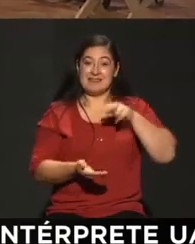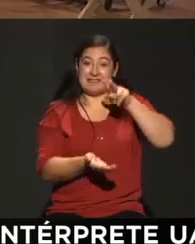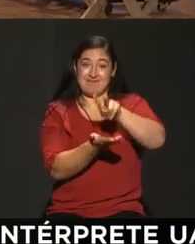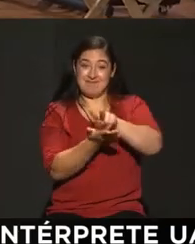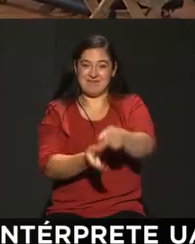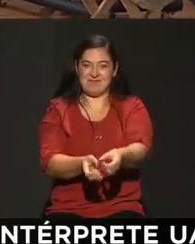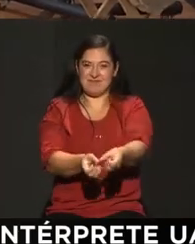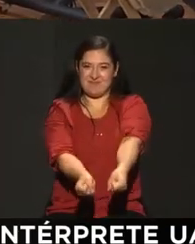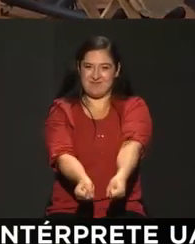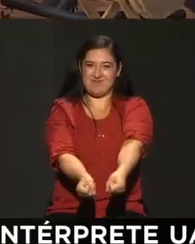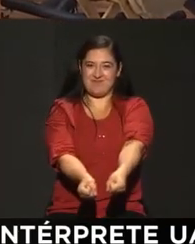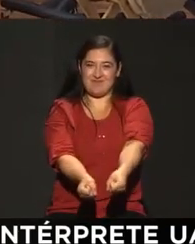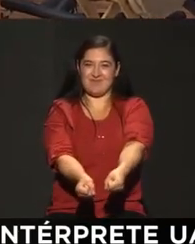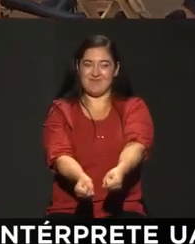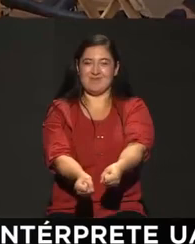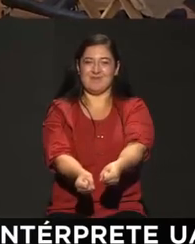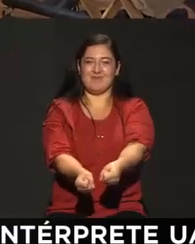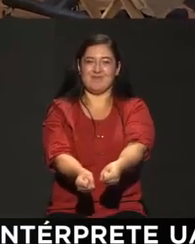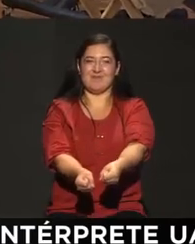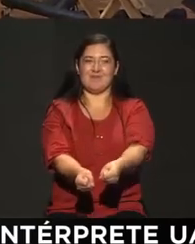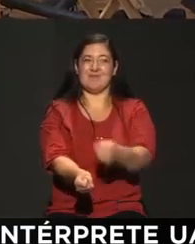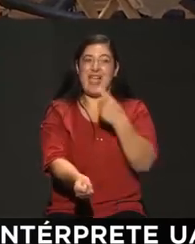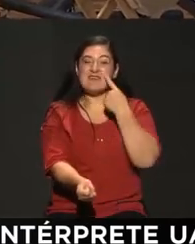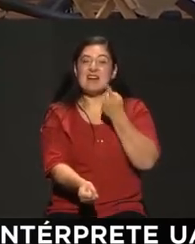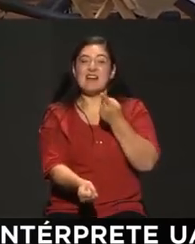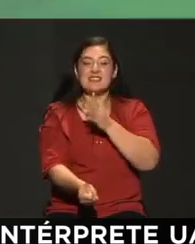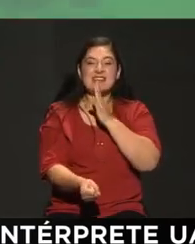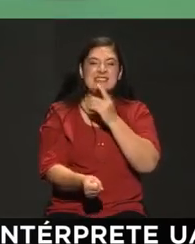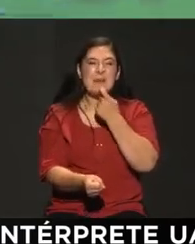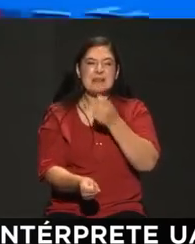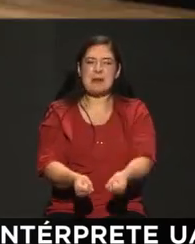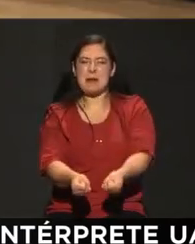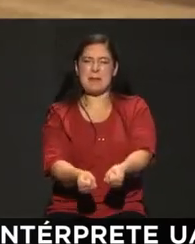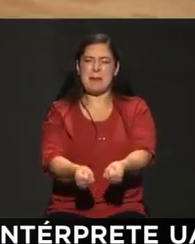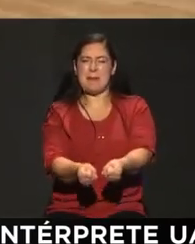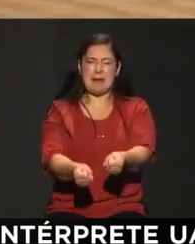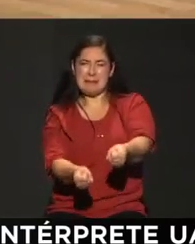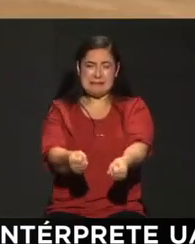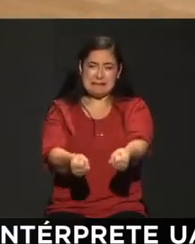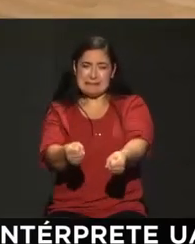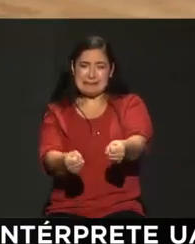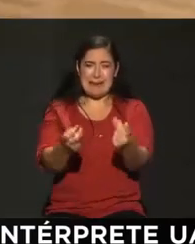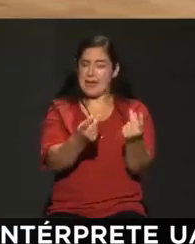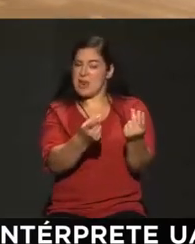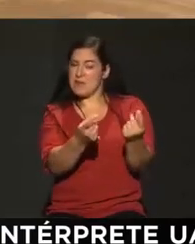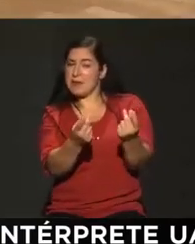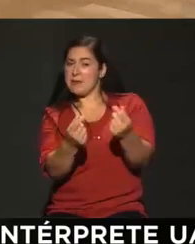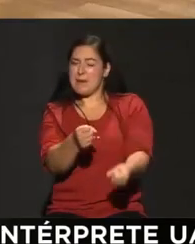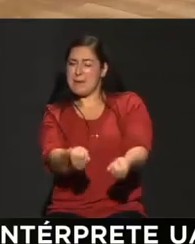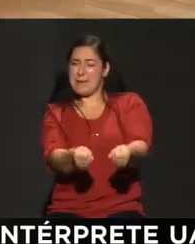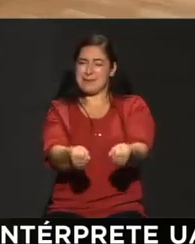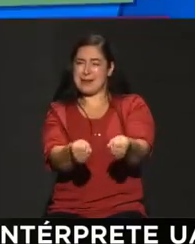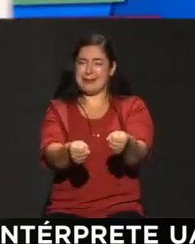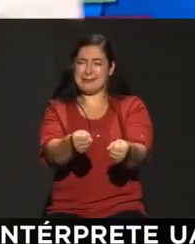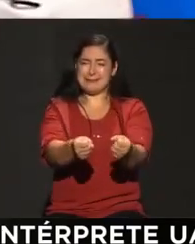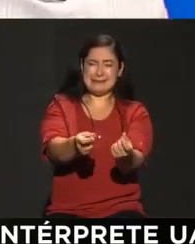el tiempo dice la que menos. Ahí vamos a ver quién rompe el récord. Arranca rápido, rápido, rápido, rápido, rápido, rápido. Estamos